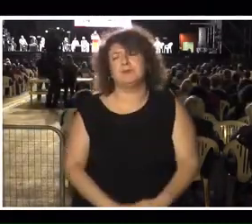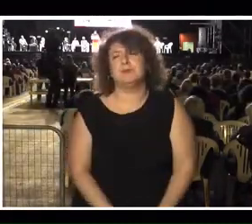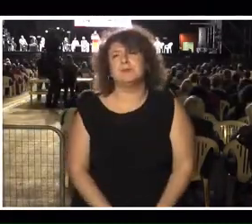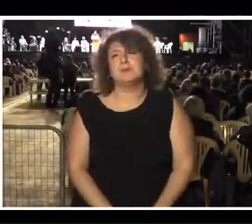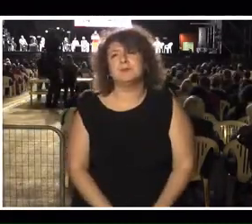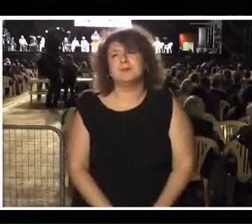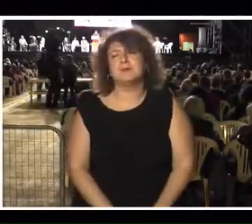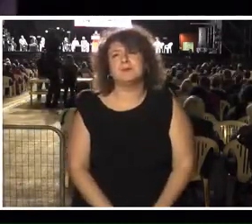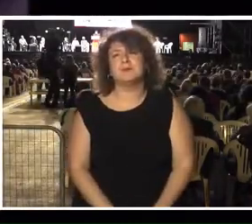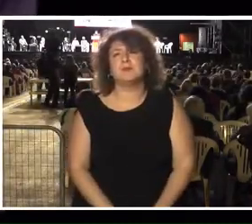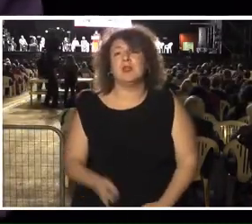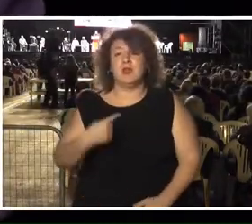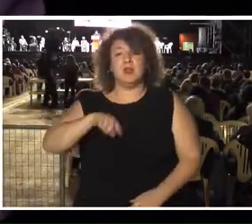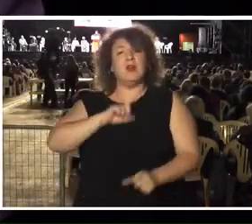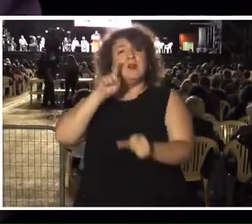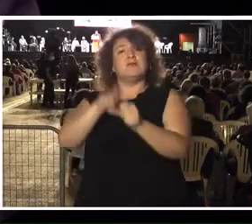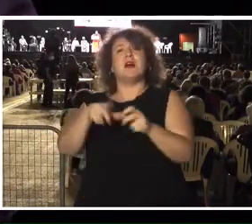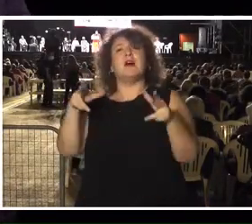Cuando nos afiliamos al PC,